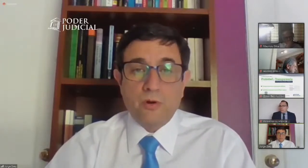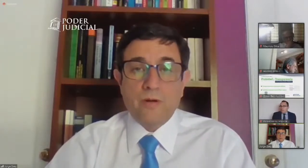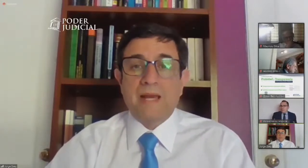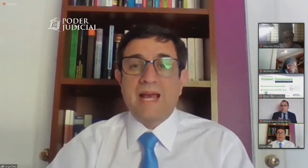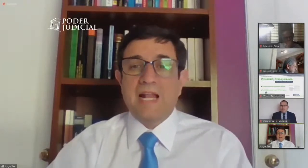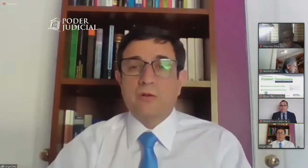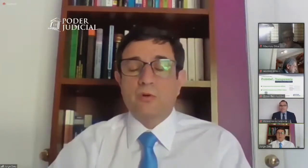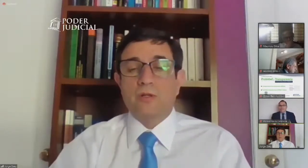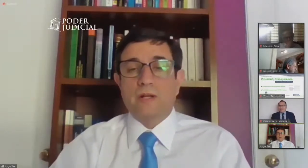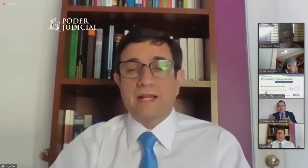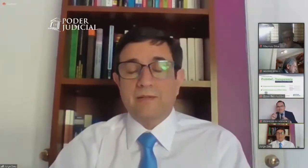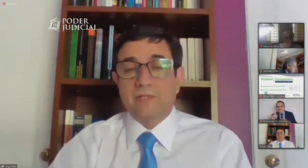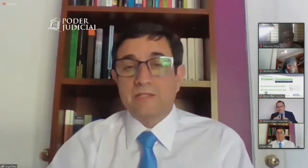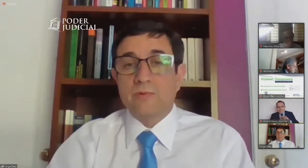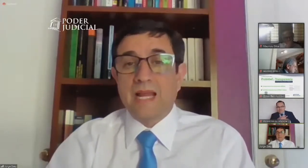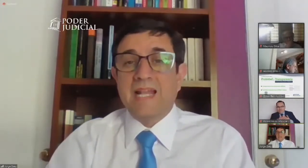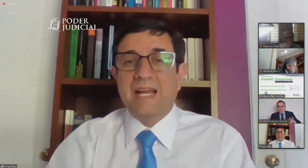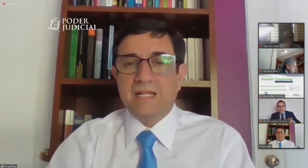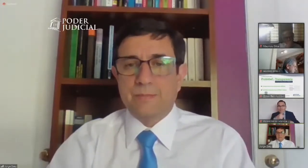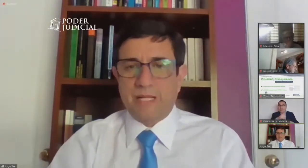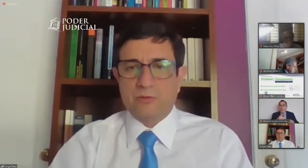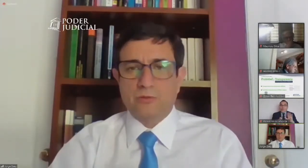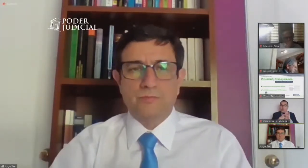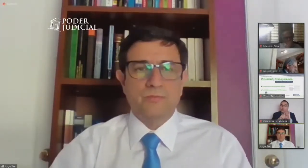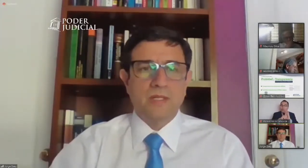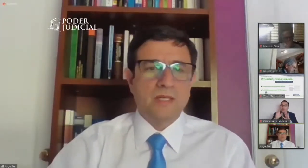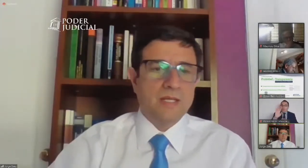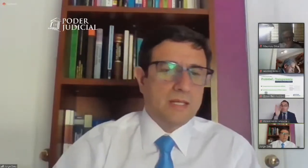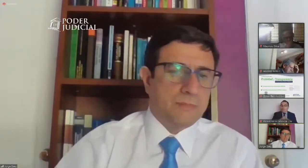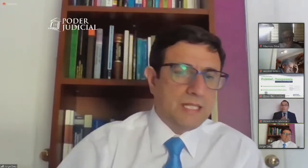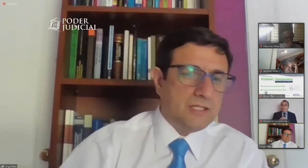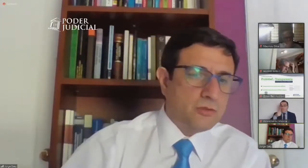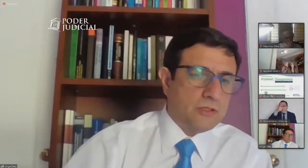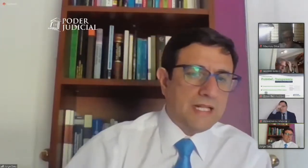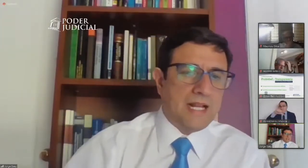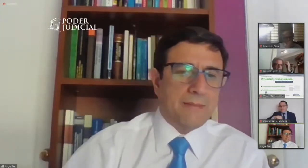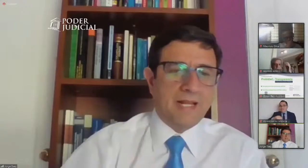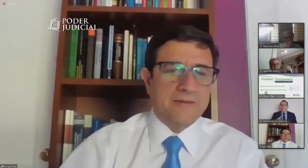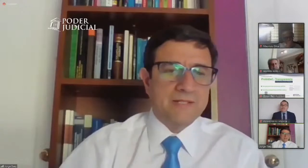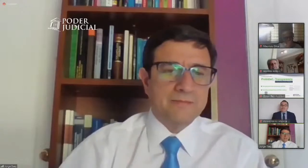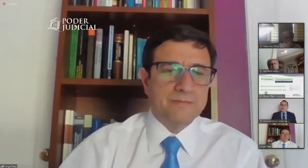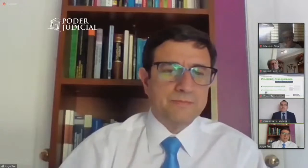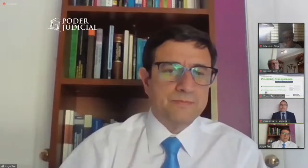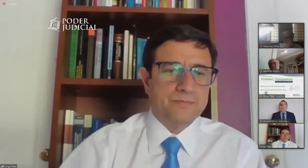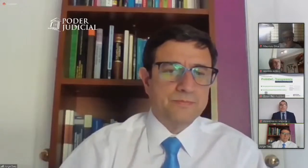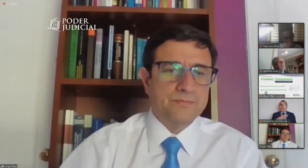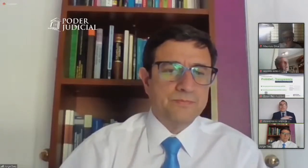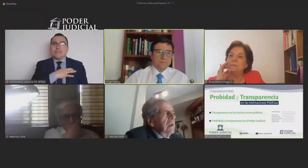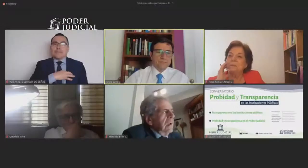una reforma al Código Orgánico de Tribunales al respecto. Ministro, tiene la palabra.